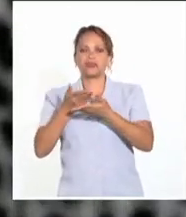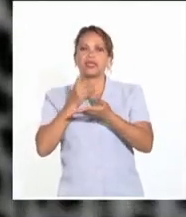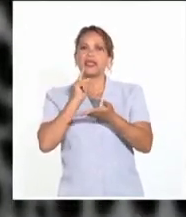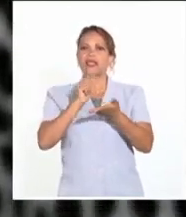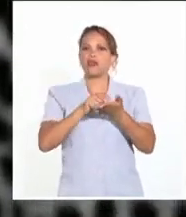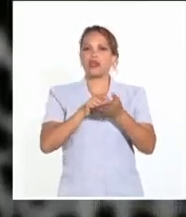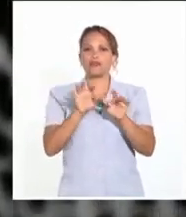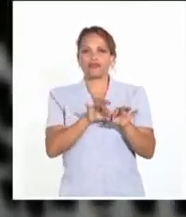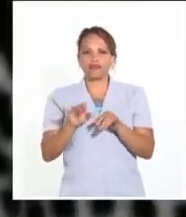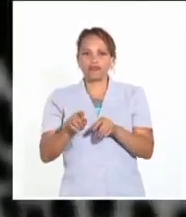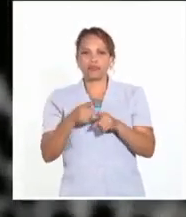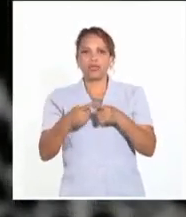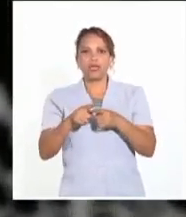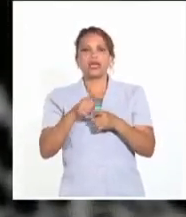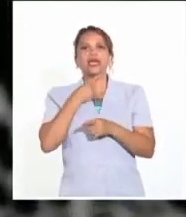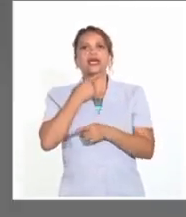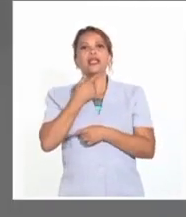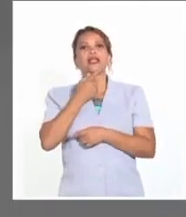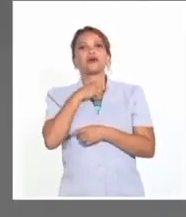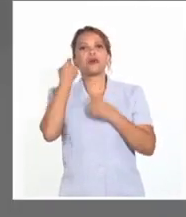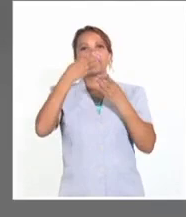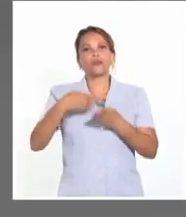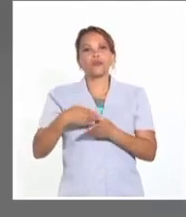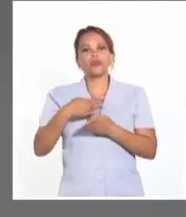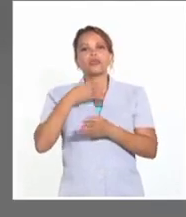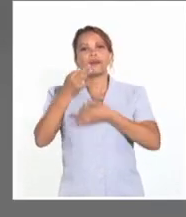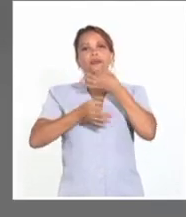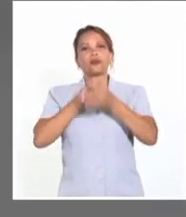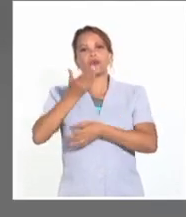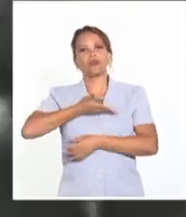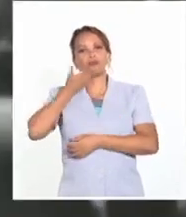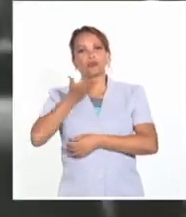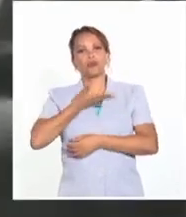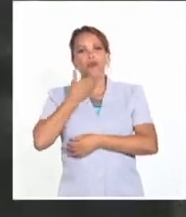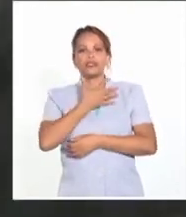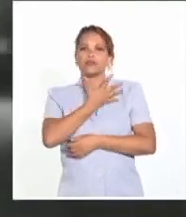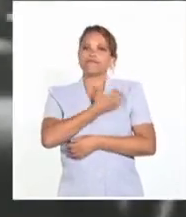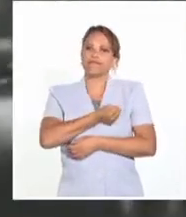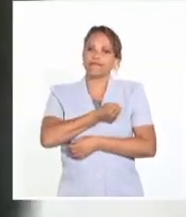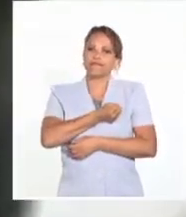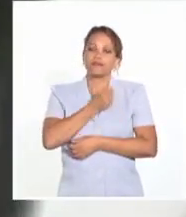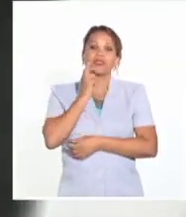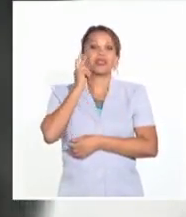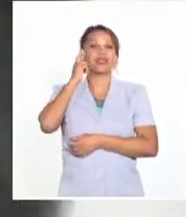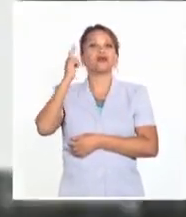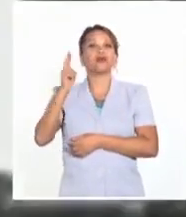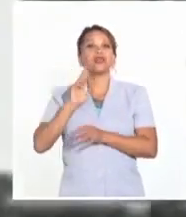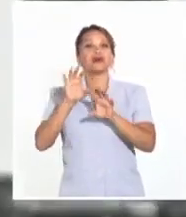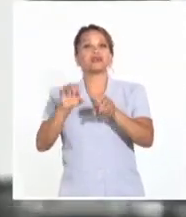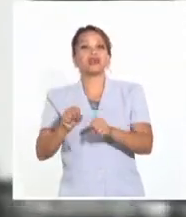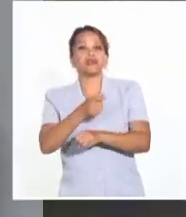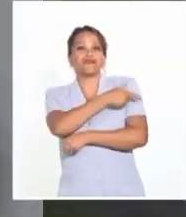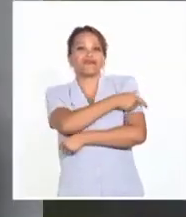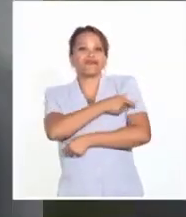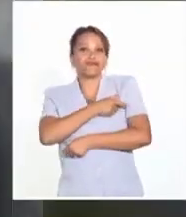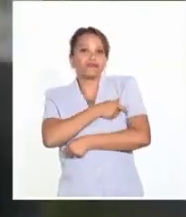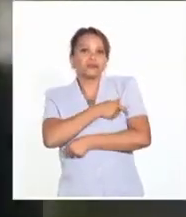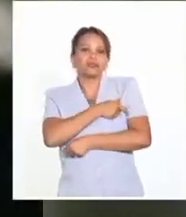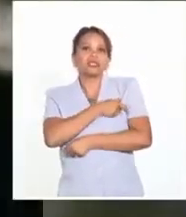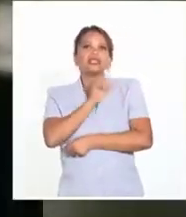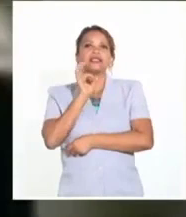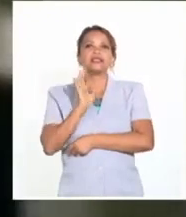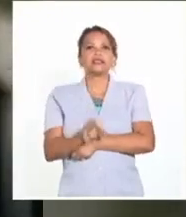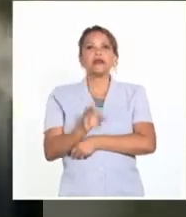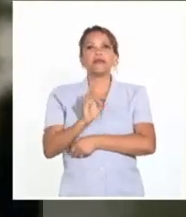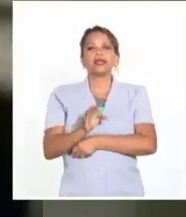el joven cuya muerte inspiró unos versos tristísimos de la poetisa karildo Oliver cuando se recuerde el asalto al cuartel Moncada necesariamente